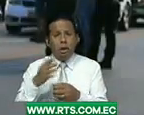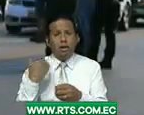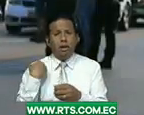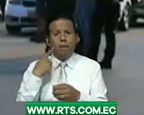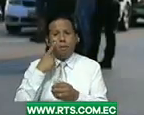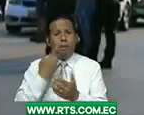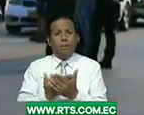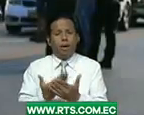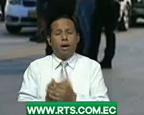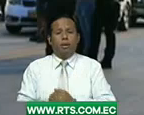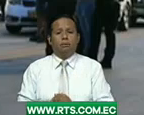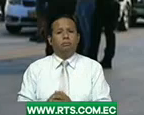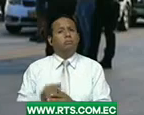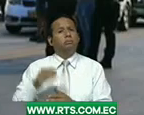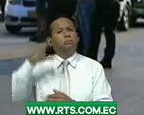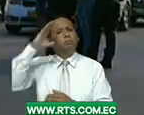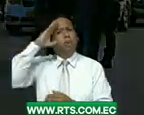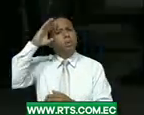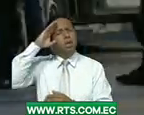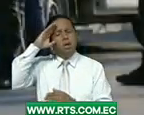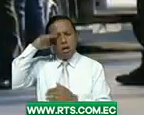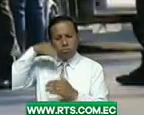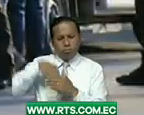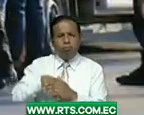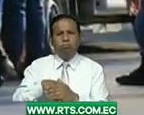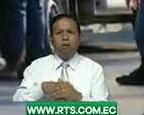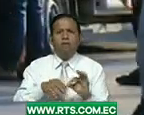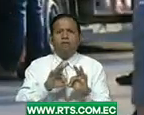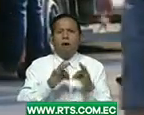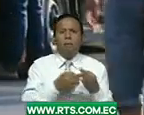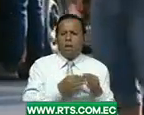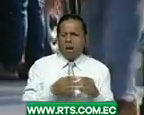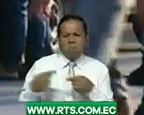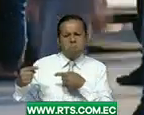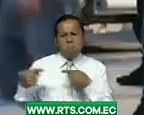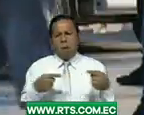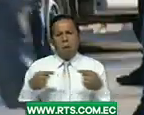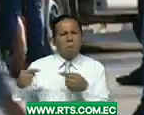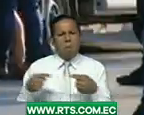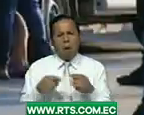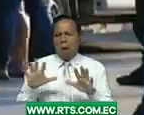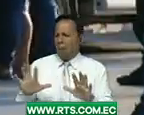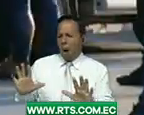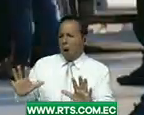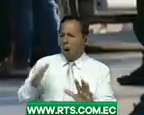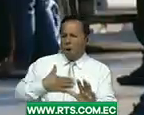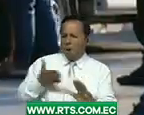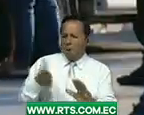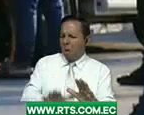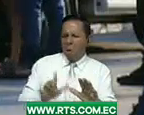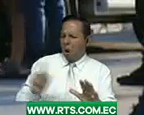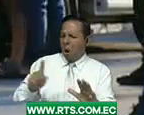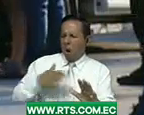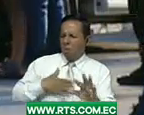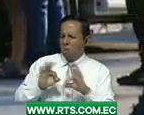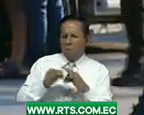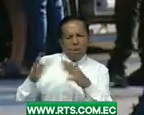fuerzas del orden tuvieron impases con los familiares al momento de trasladar el cuerpo del fallecido hasta la morgue.